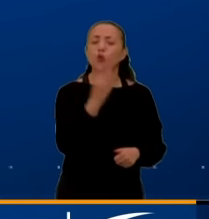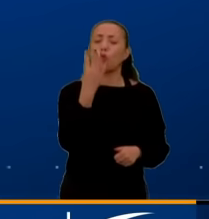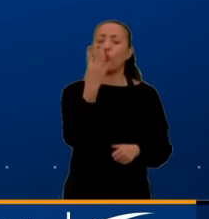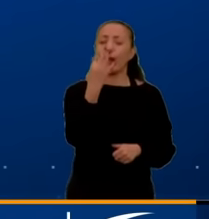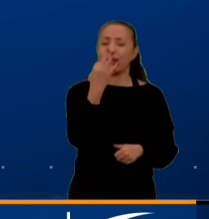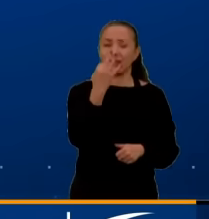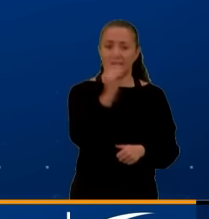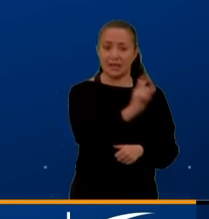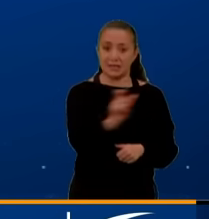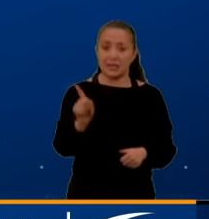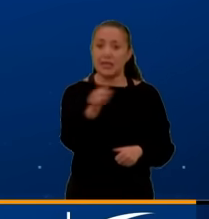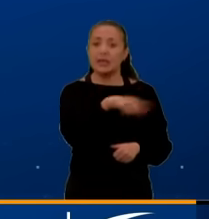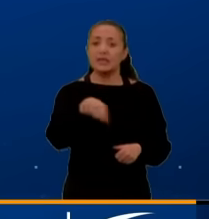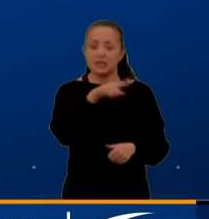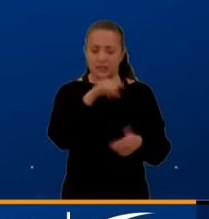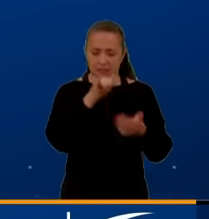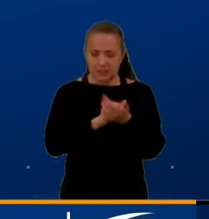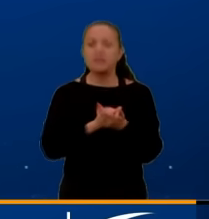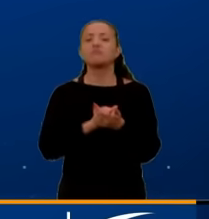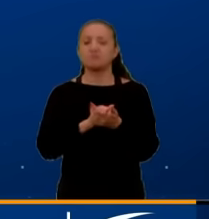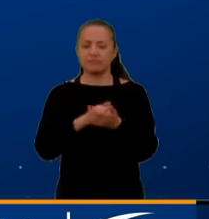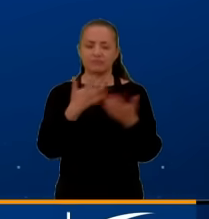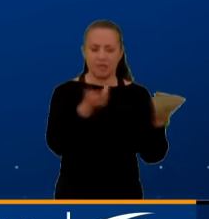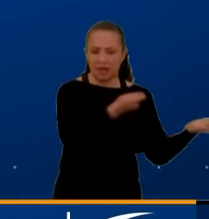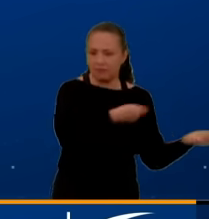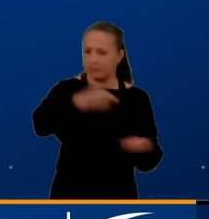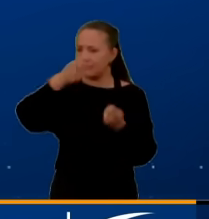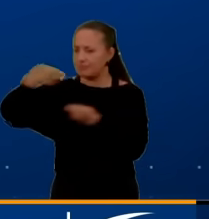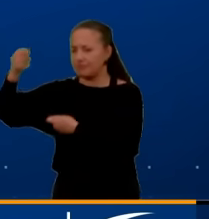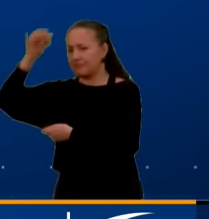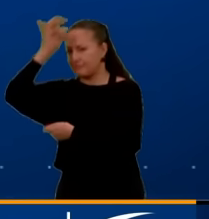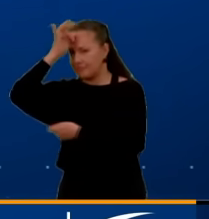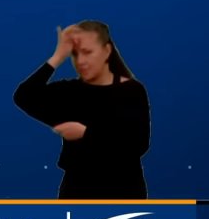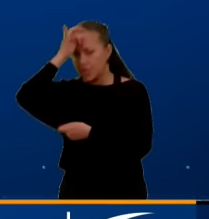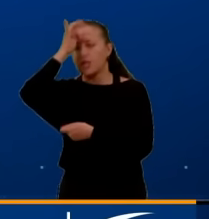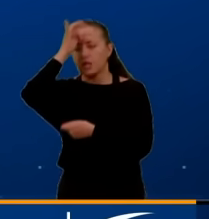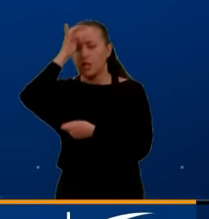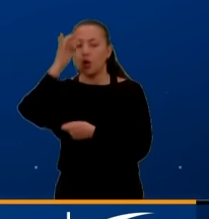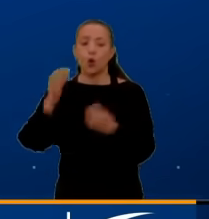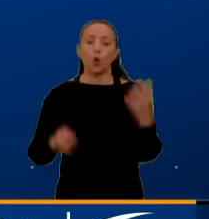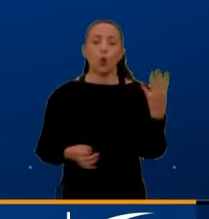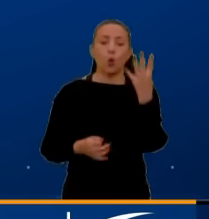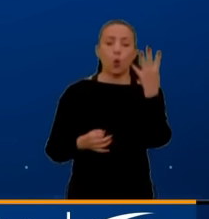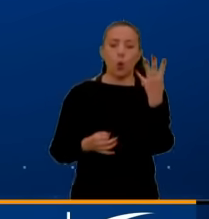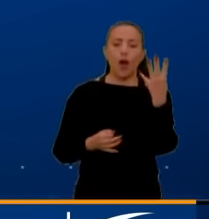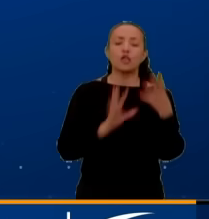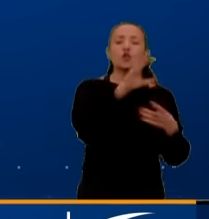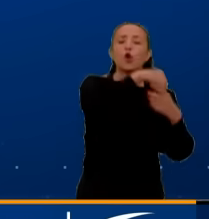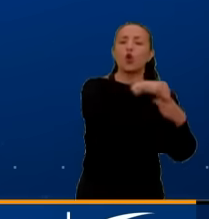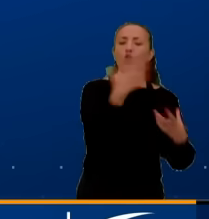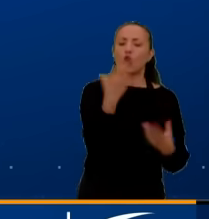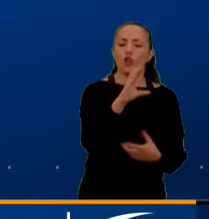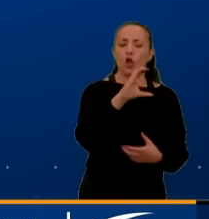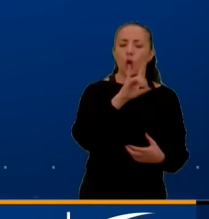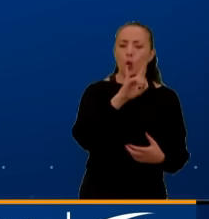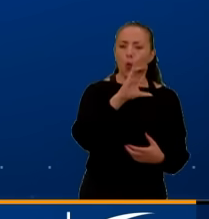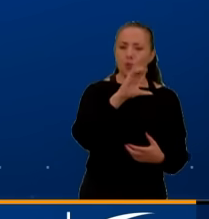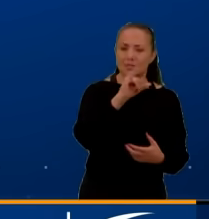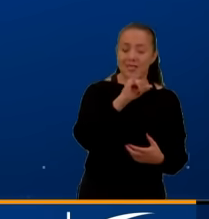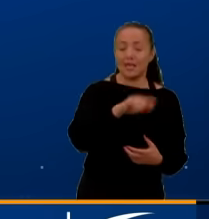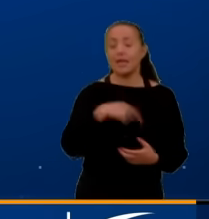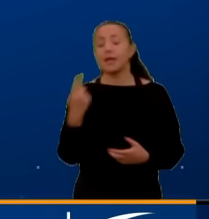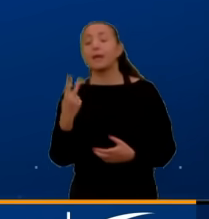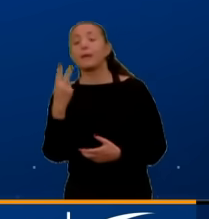personas fueron atendidas en diferentes centros asistenciales, 4 están en unidades de cuidados intensivos y 21